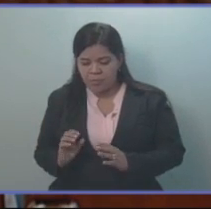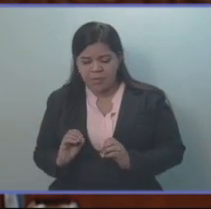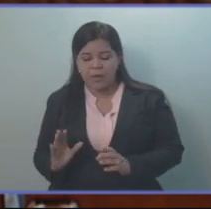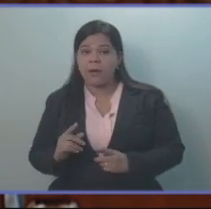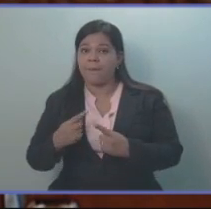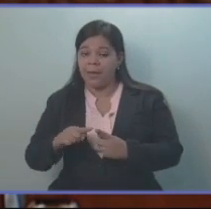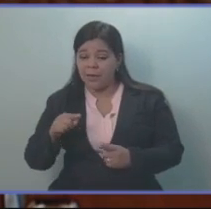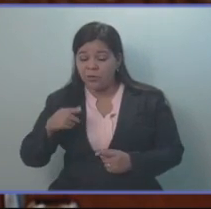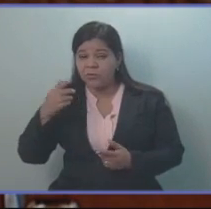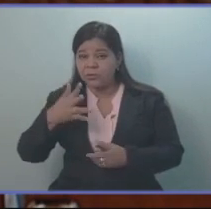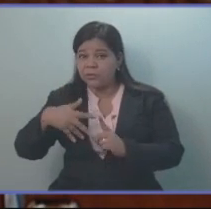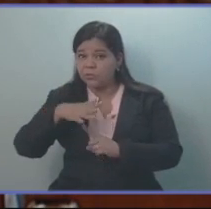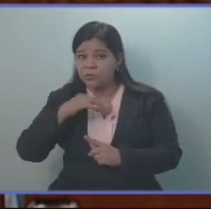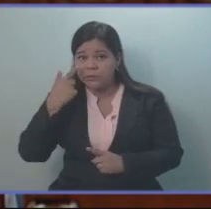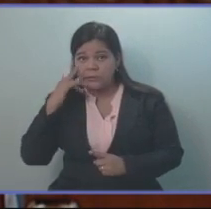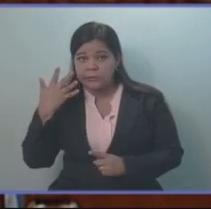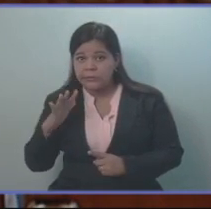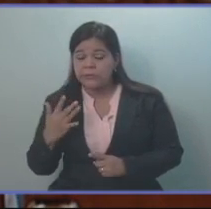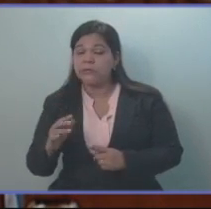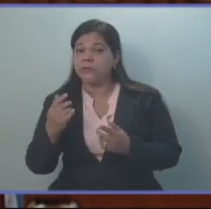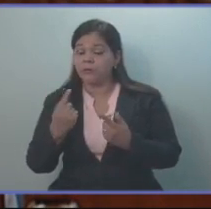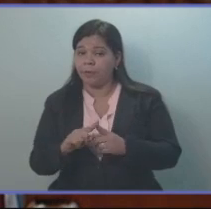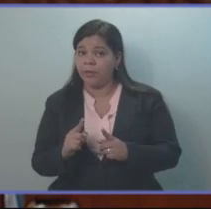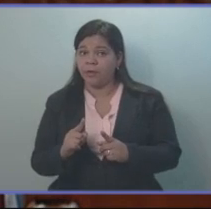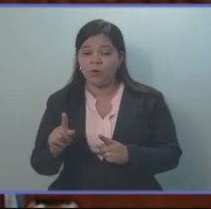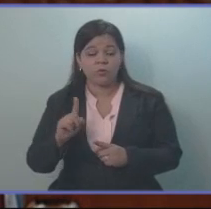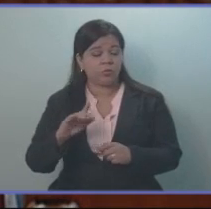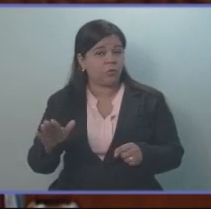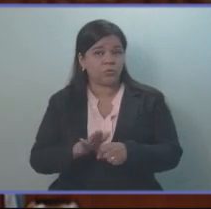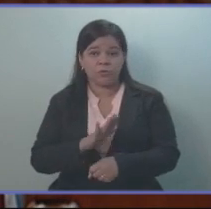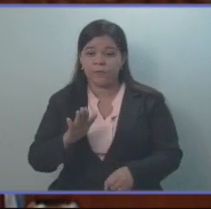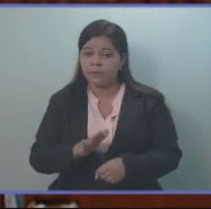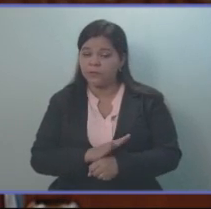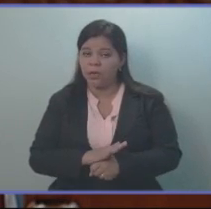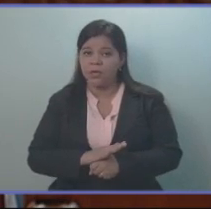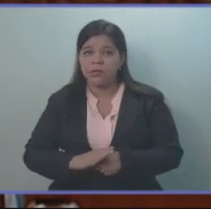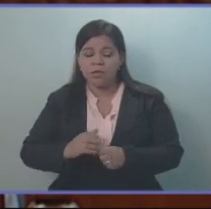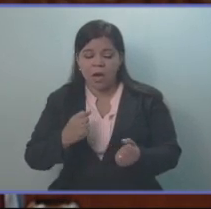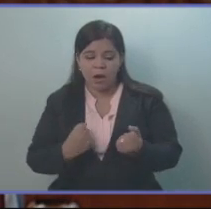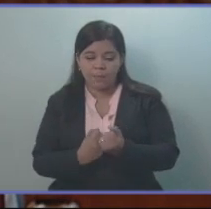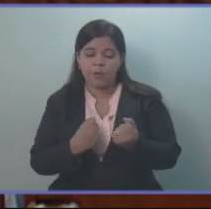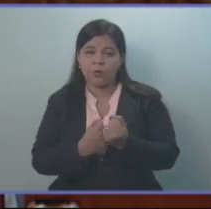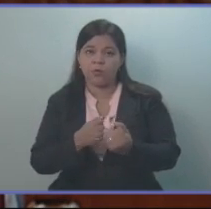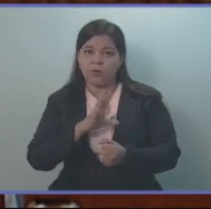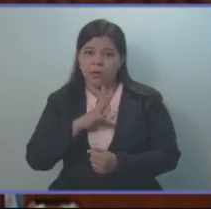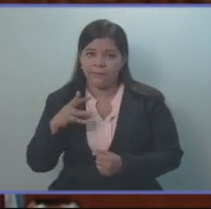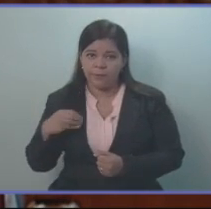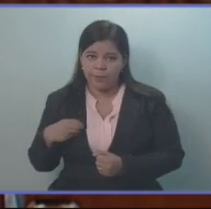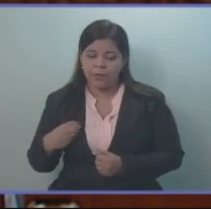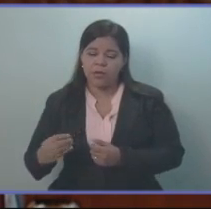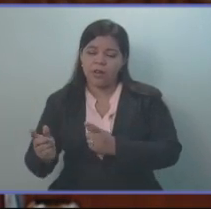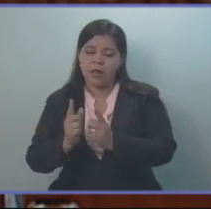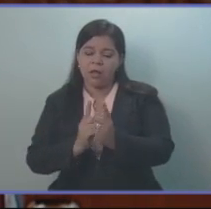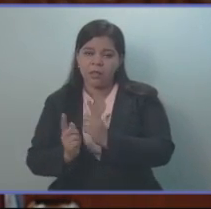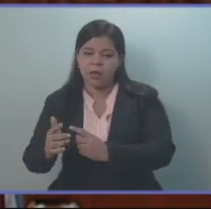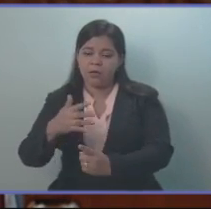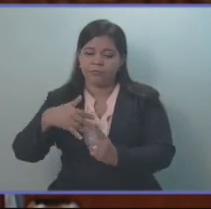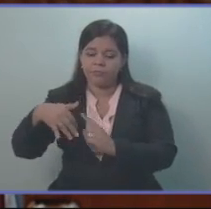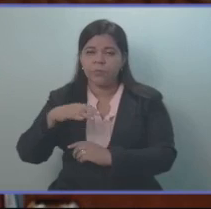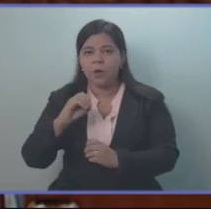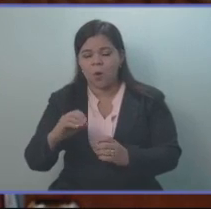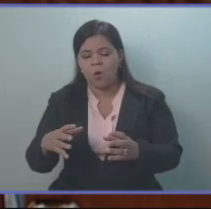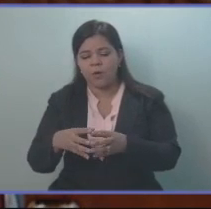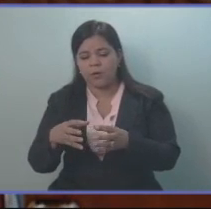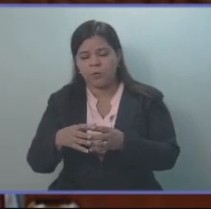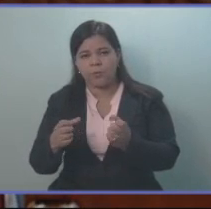riesgo que inciden en la falta o insuficiencia de respuesta del grupo familiar, de convivencia o de redes de apoyo